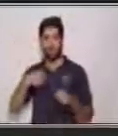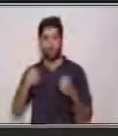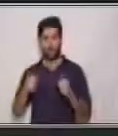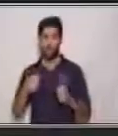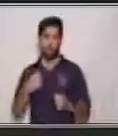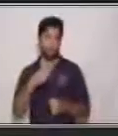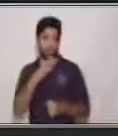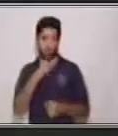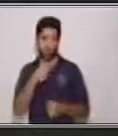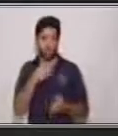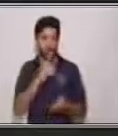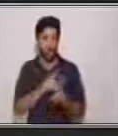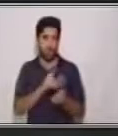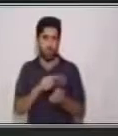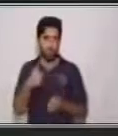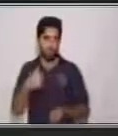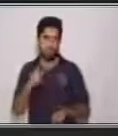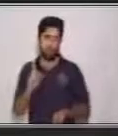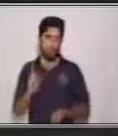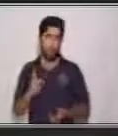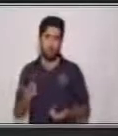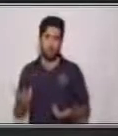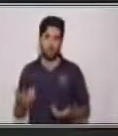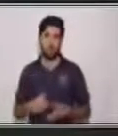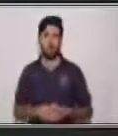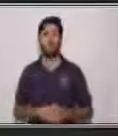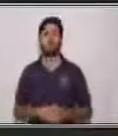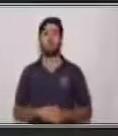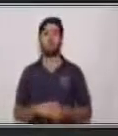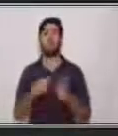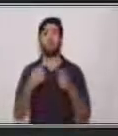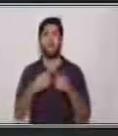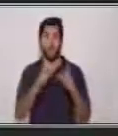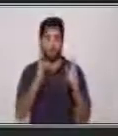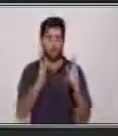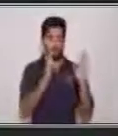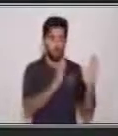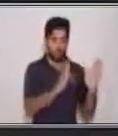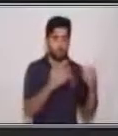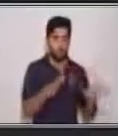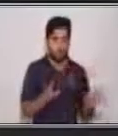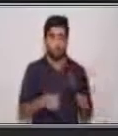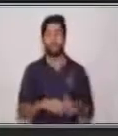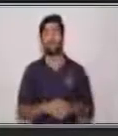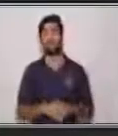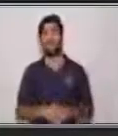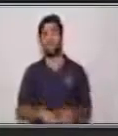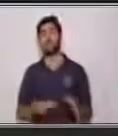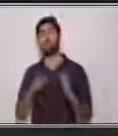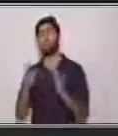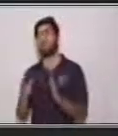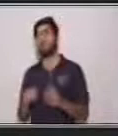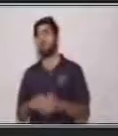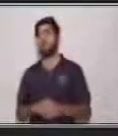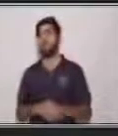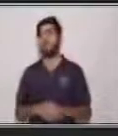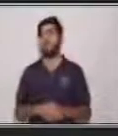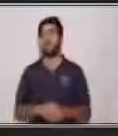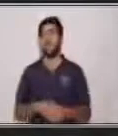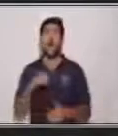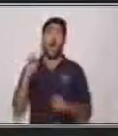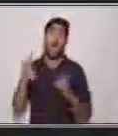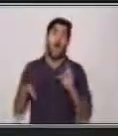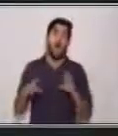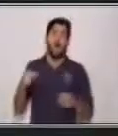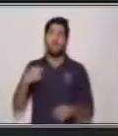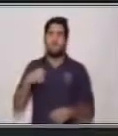somos médicos calificados, ¿verdad? Pero si en algún momento hemos tenido la